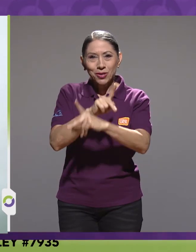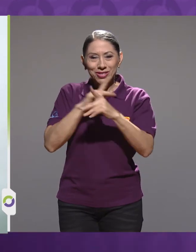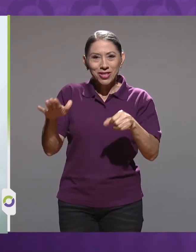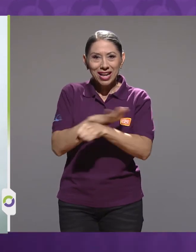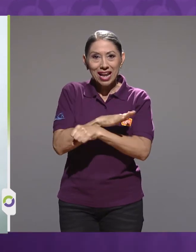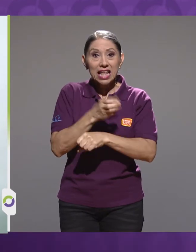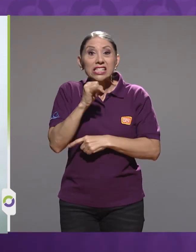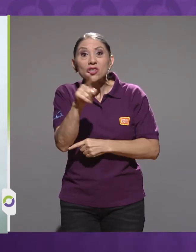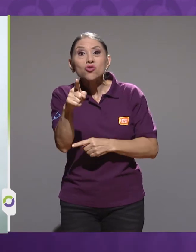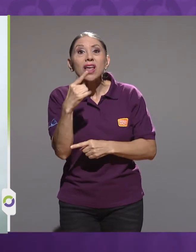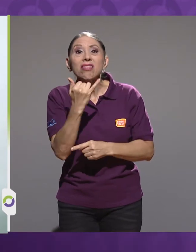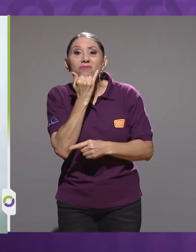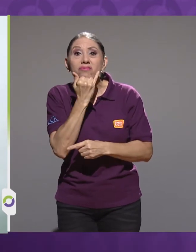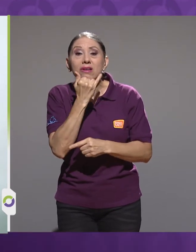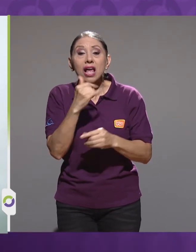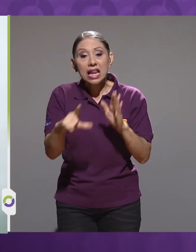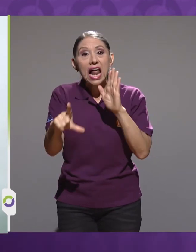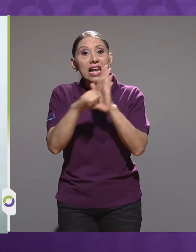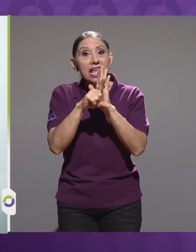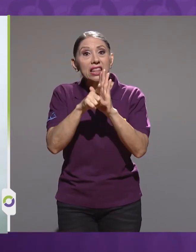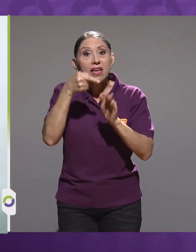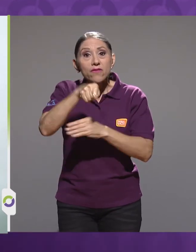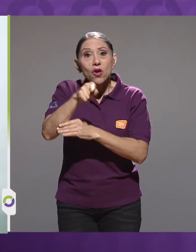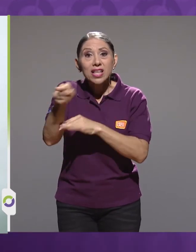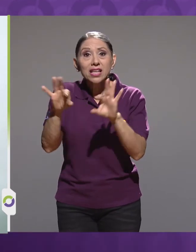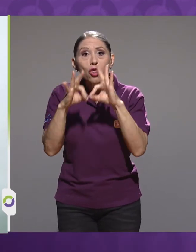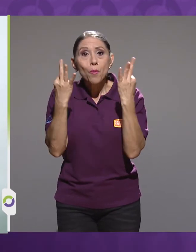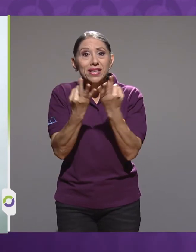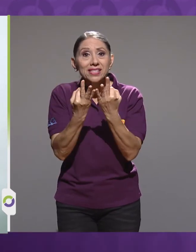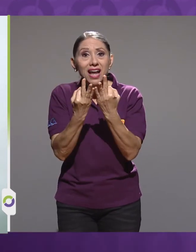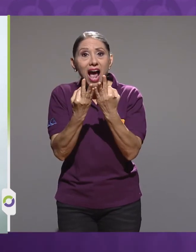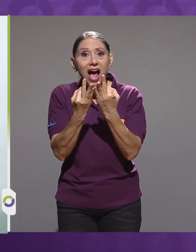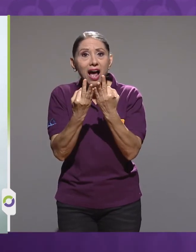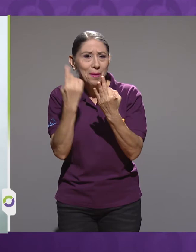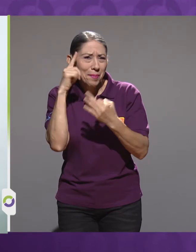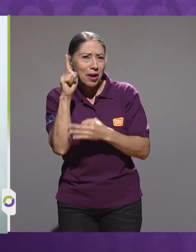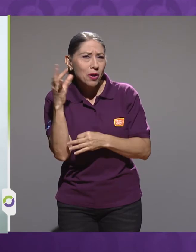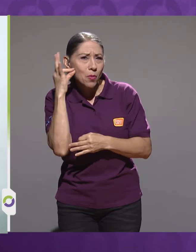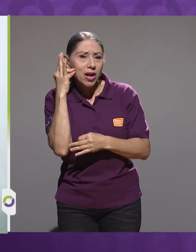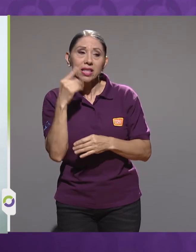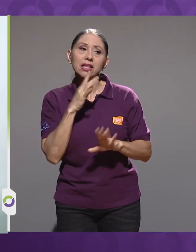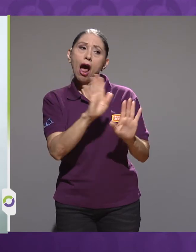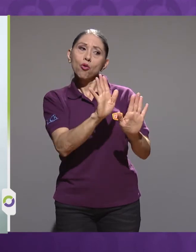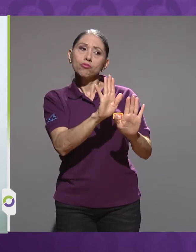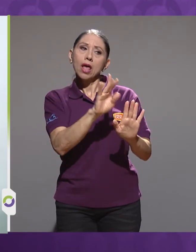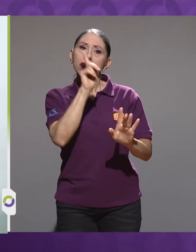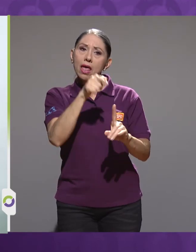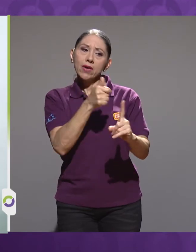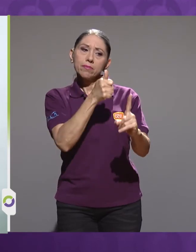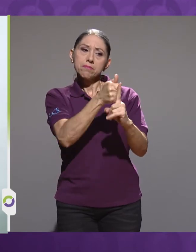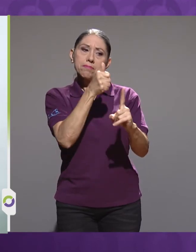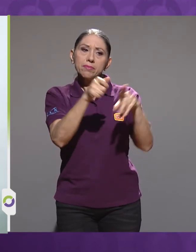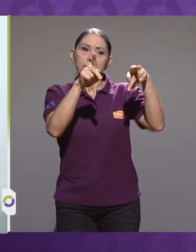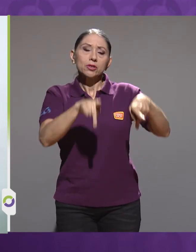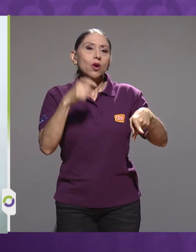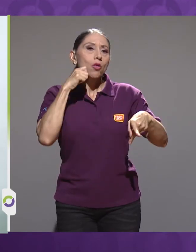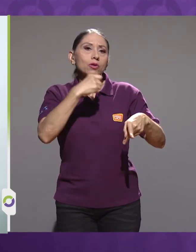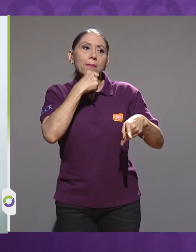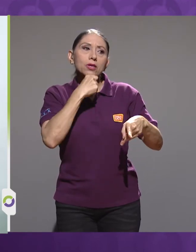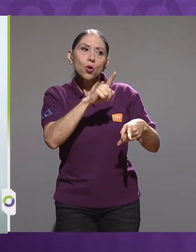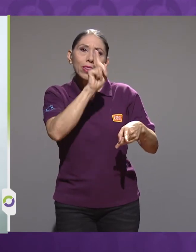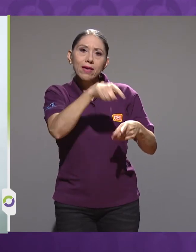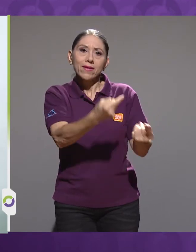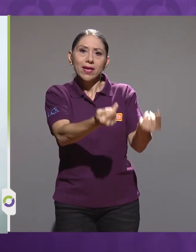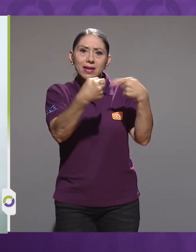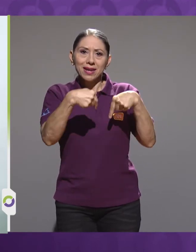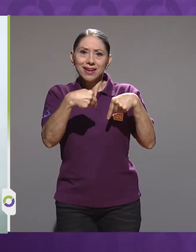si dicen que van por la ley de violencia doméstica, digamos, en el caso que fuera una mujer, ahí sí le van a decir, no, tiene que venir la persona adulta mayor, ¿verdad? Porque efectivamente